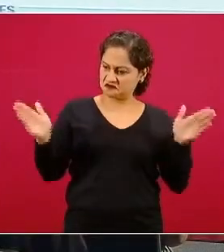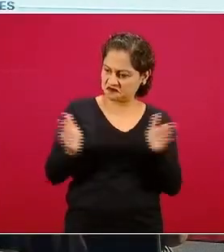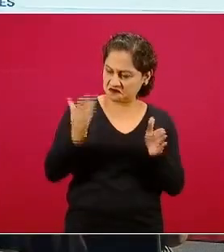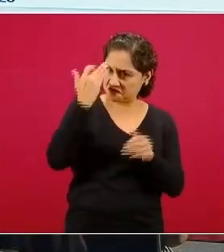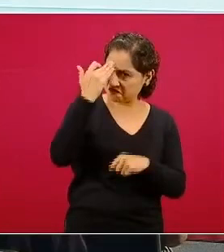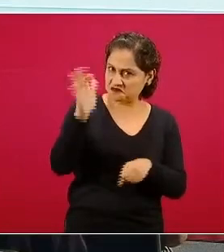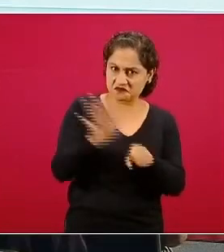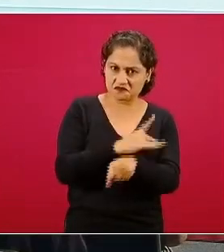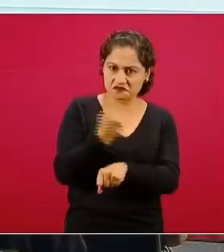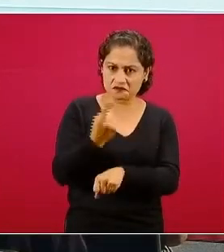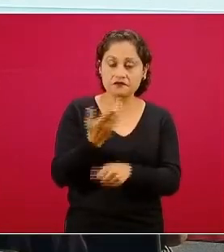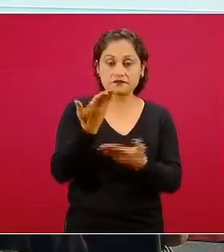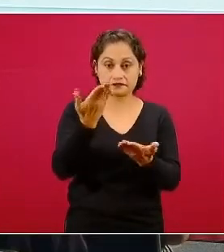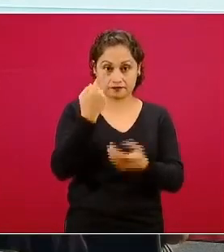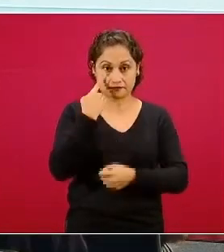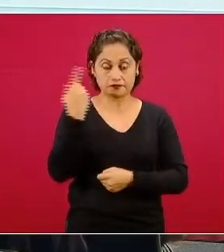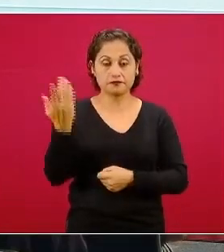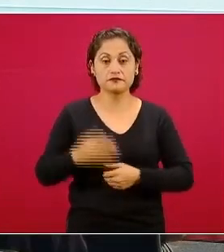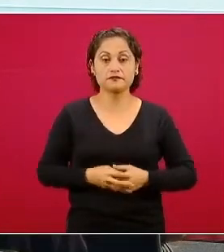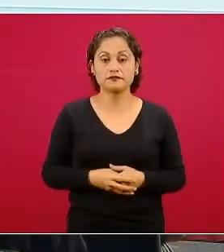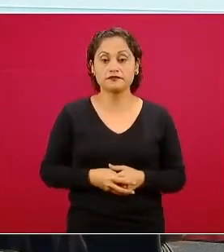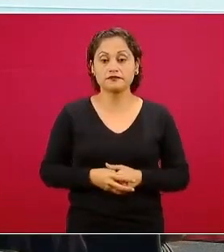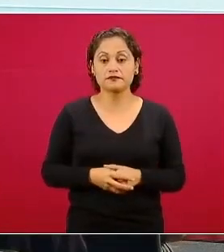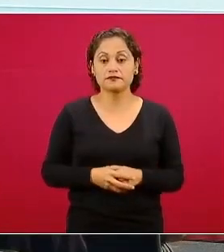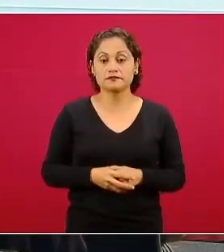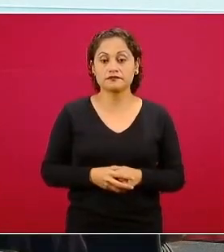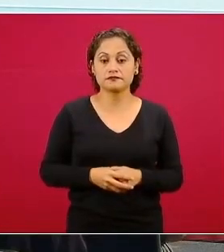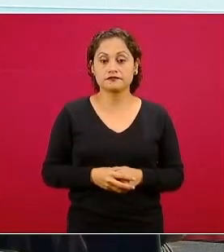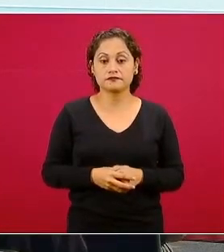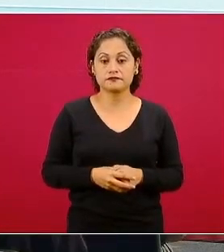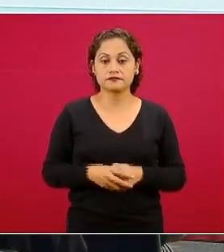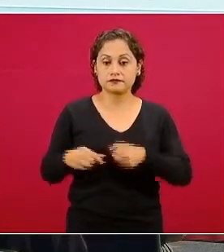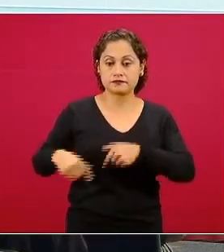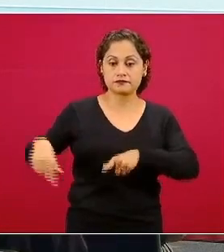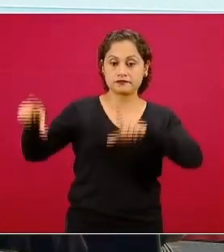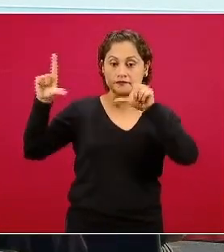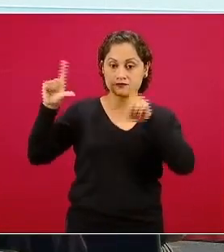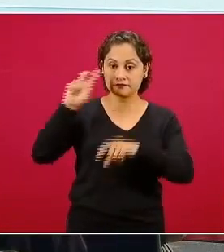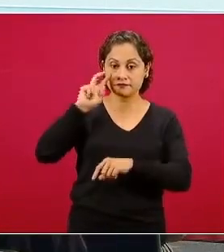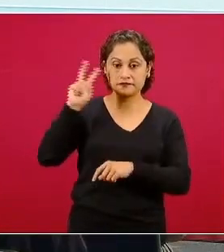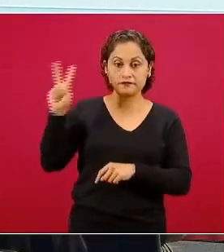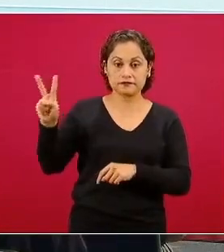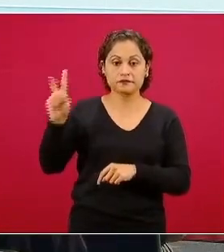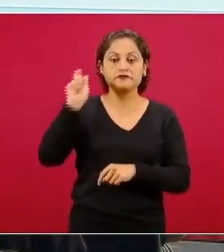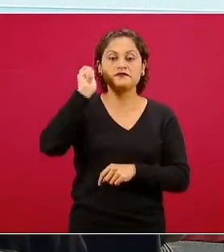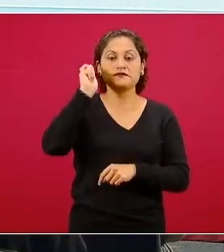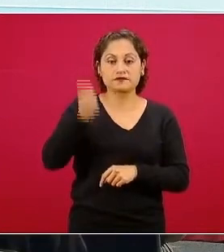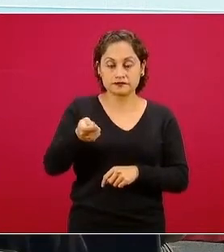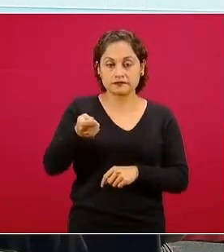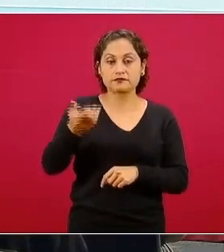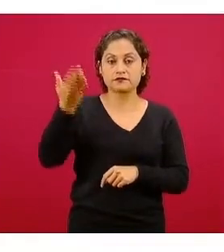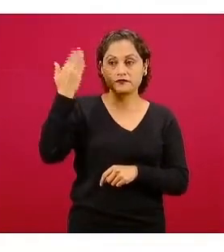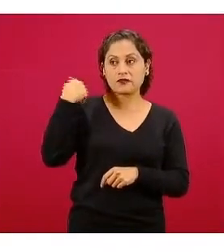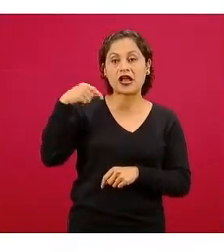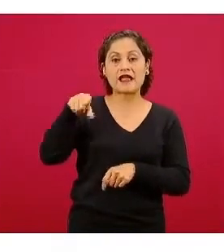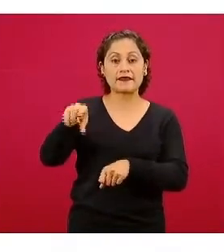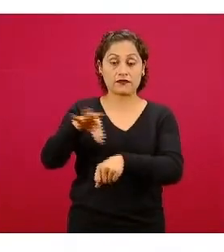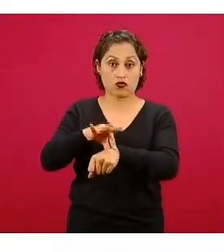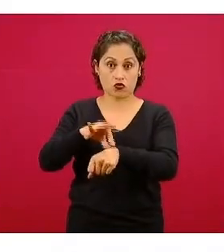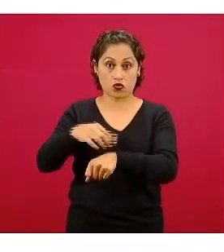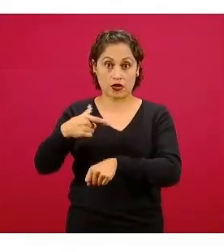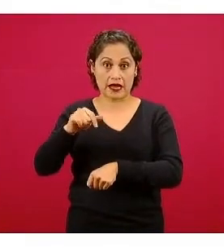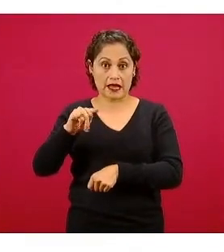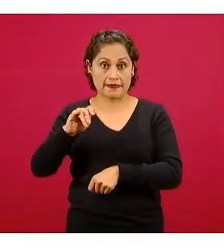la siguiente. En esta gráfica les estamos mostrando algo que ya había señalado el doctor López-Gatell hace un